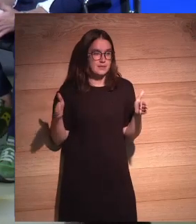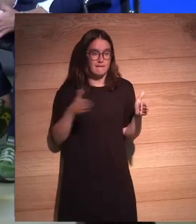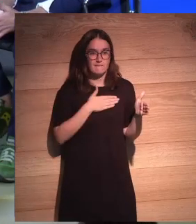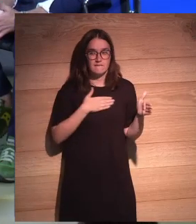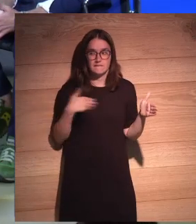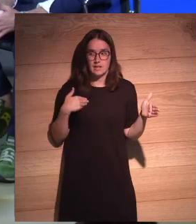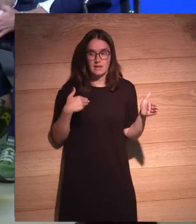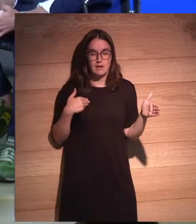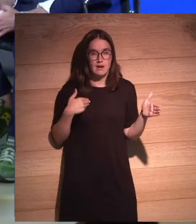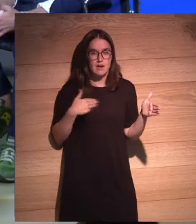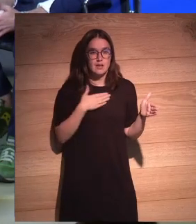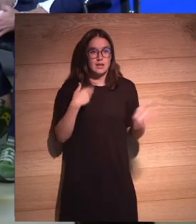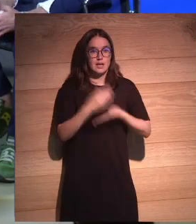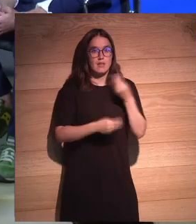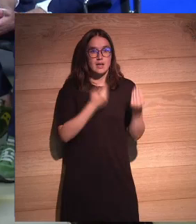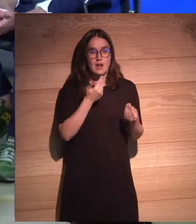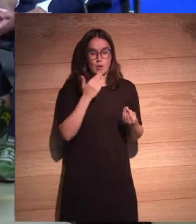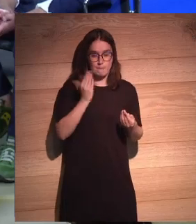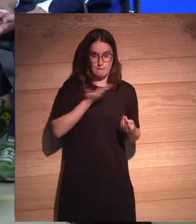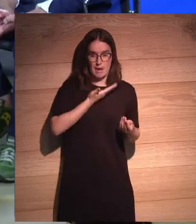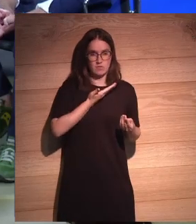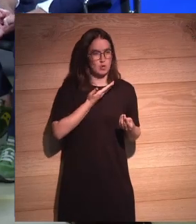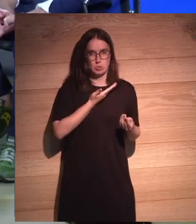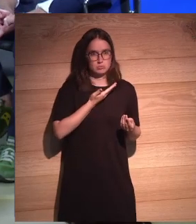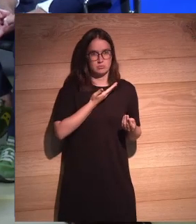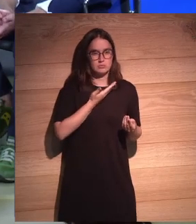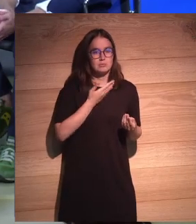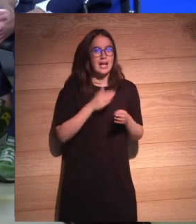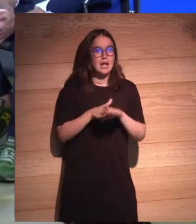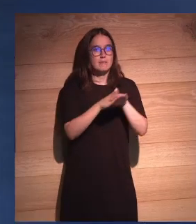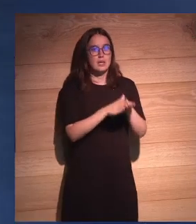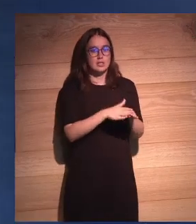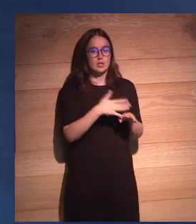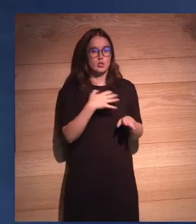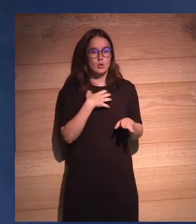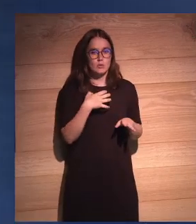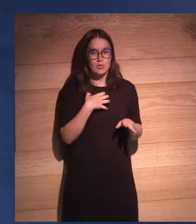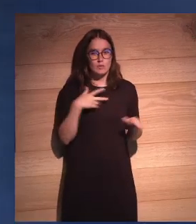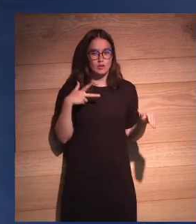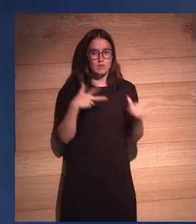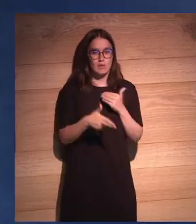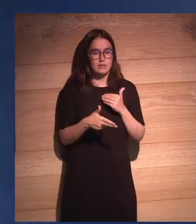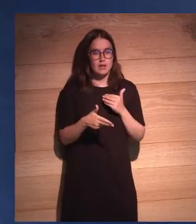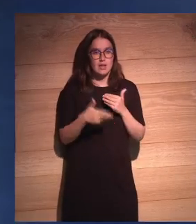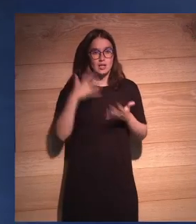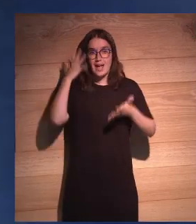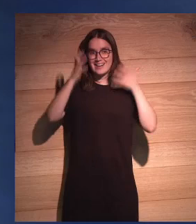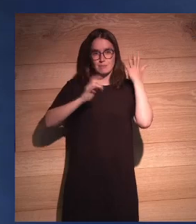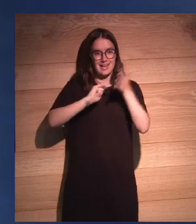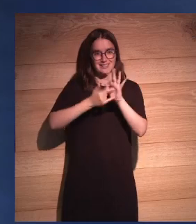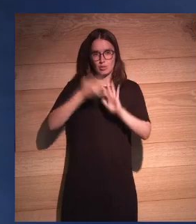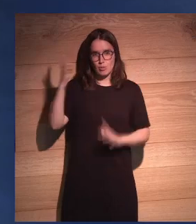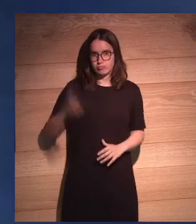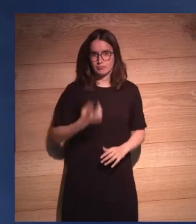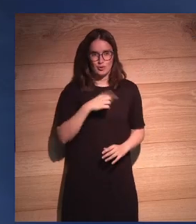ella quiera hacernos ningún tipo de mal, porque no quiere. Y por otro lado, no podemos evitar ser animales